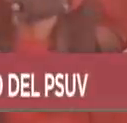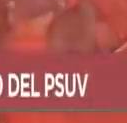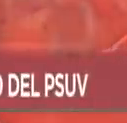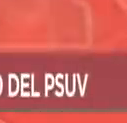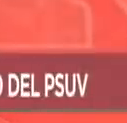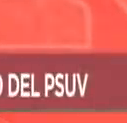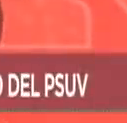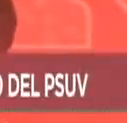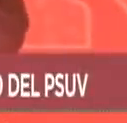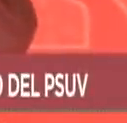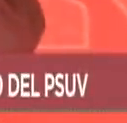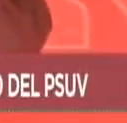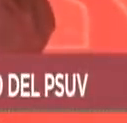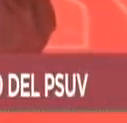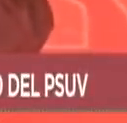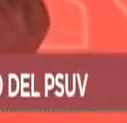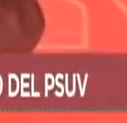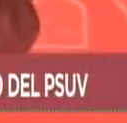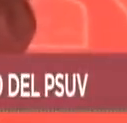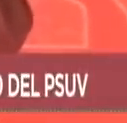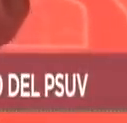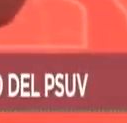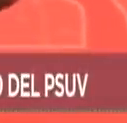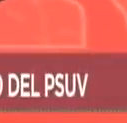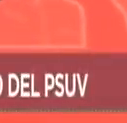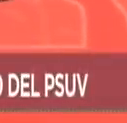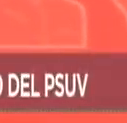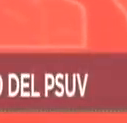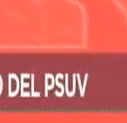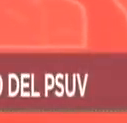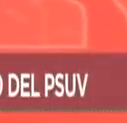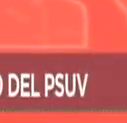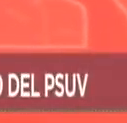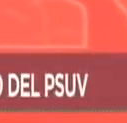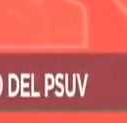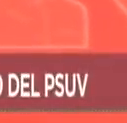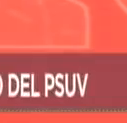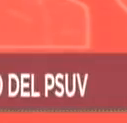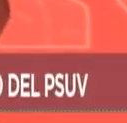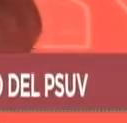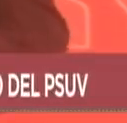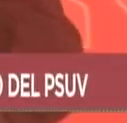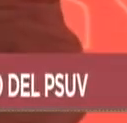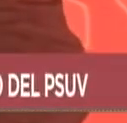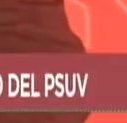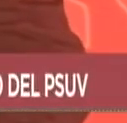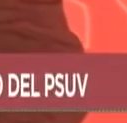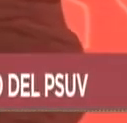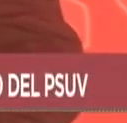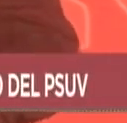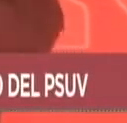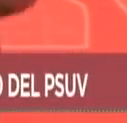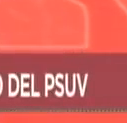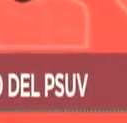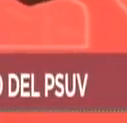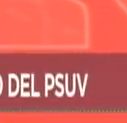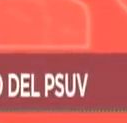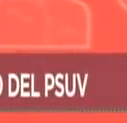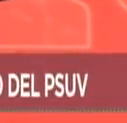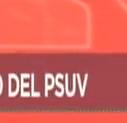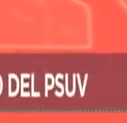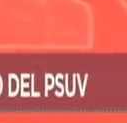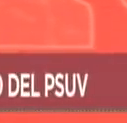el Partido Socialista Unido de Venezuela, con relación al tema de la defensa integral de la nación,